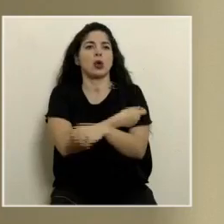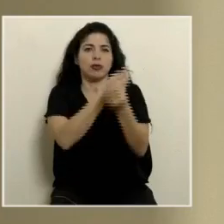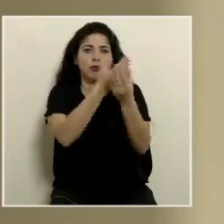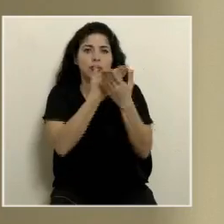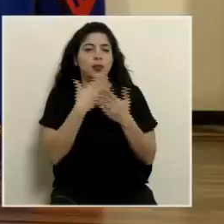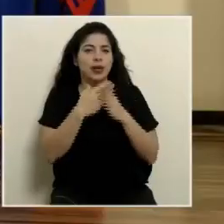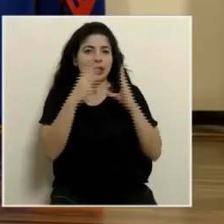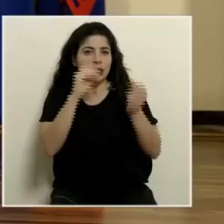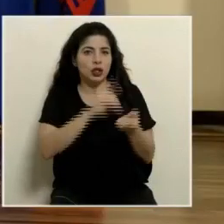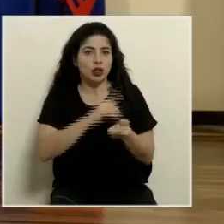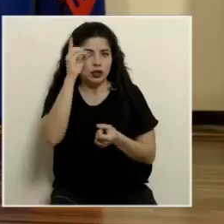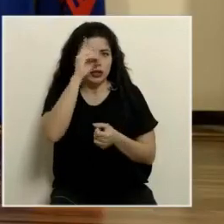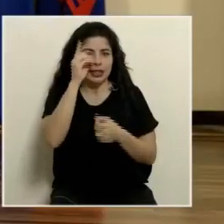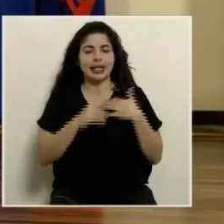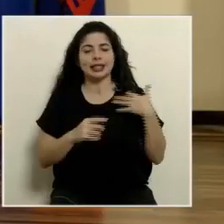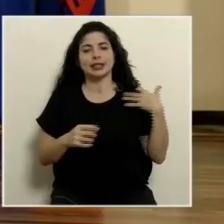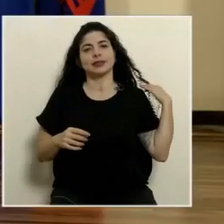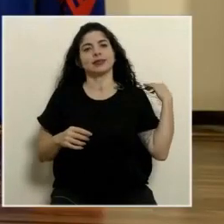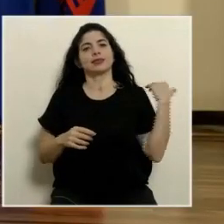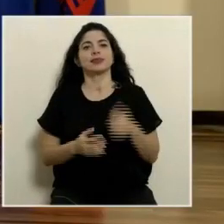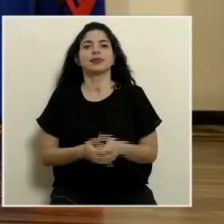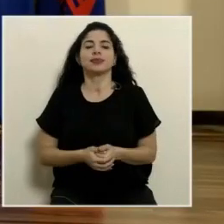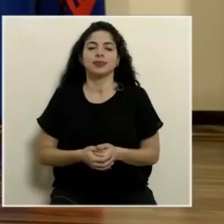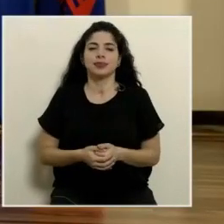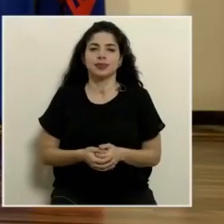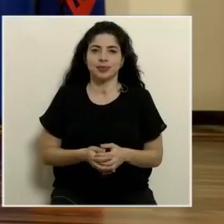buenas tardes, doctor Salas.